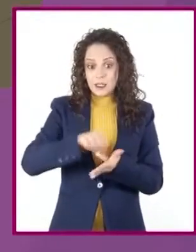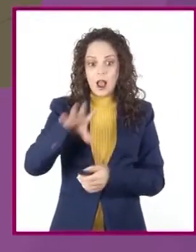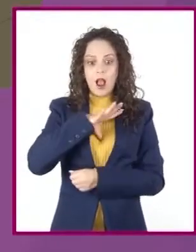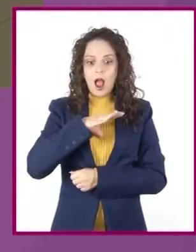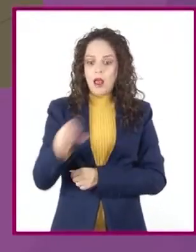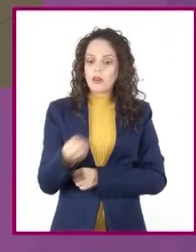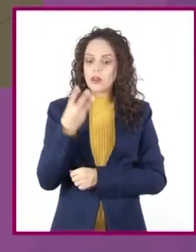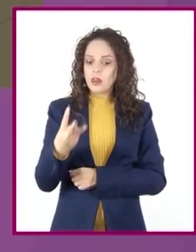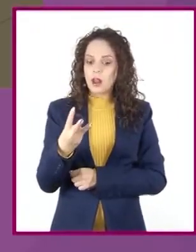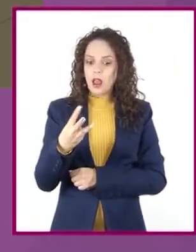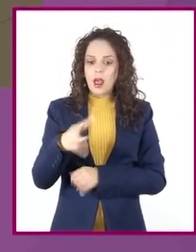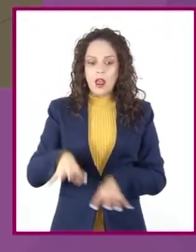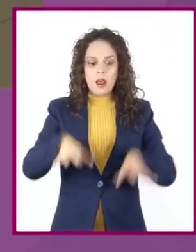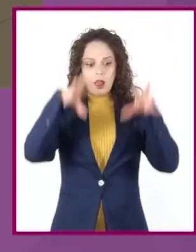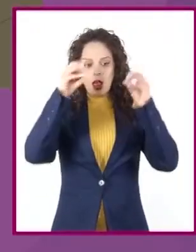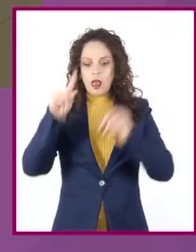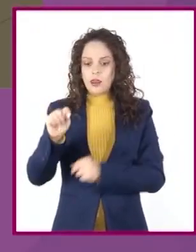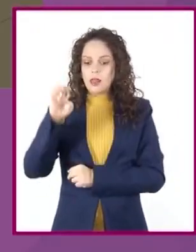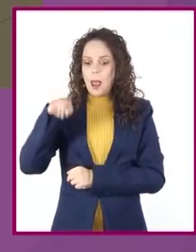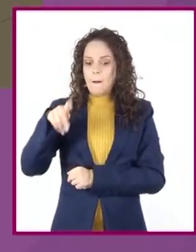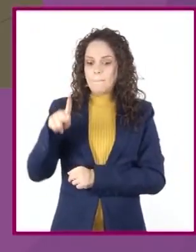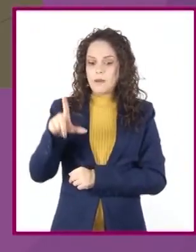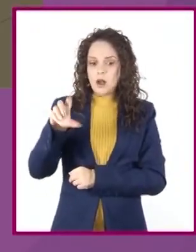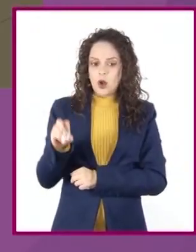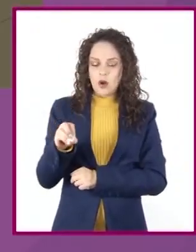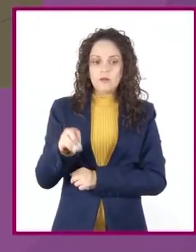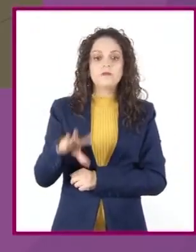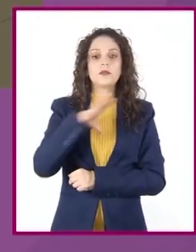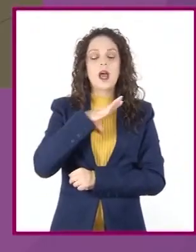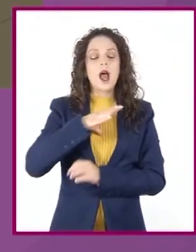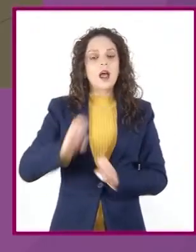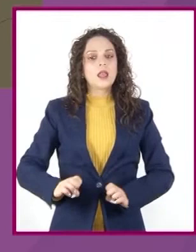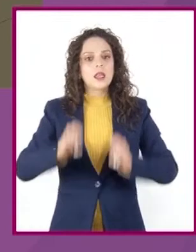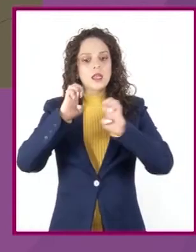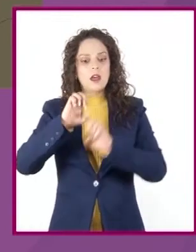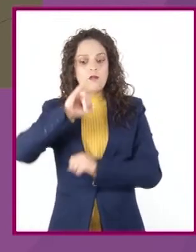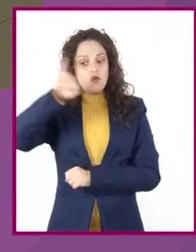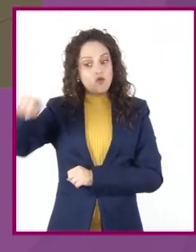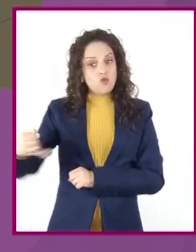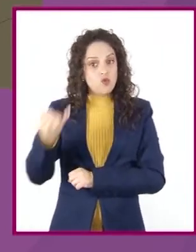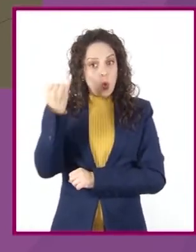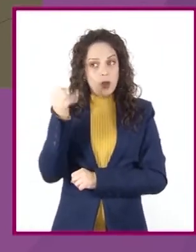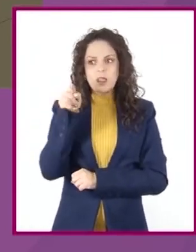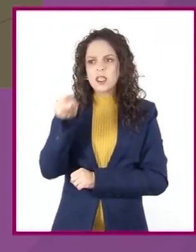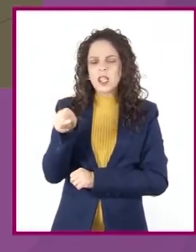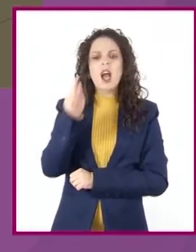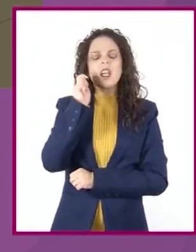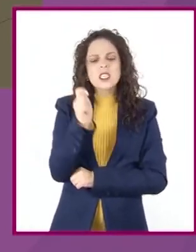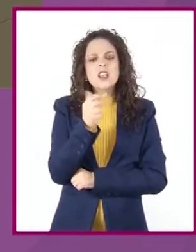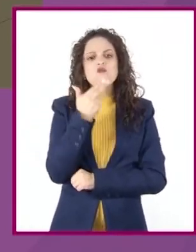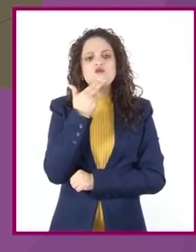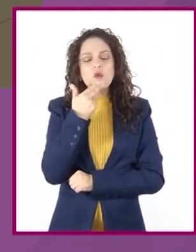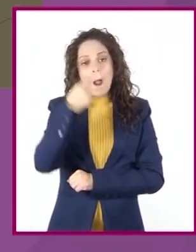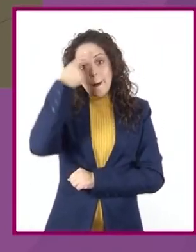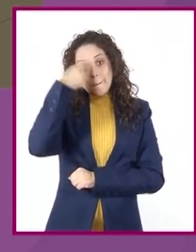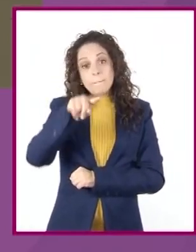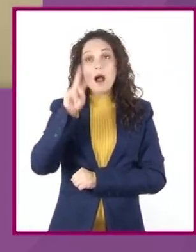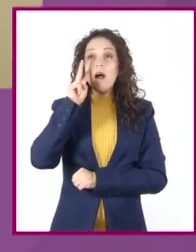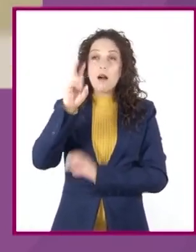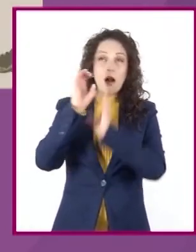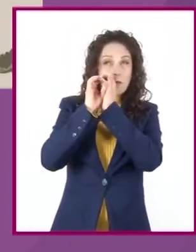templos. Al lado sur de ellos está el edificio J, que se cree funcionaba como observatorio